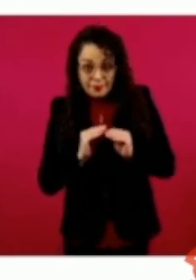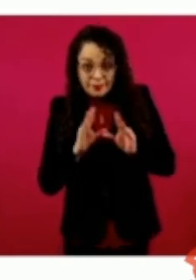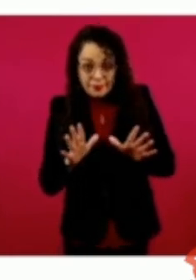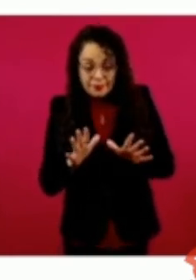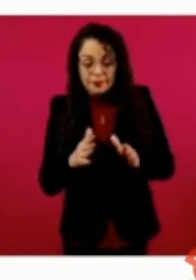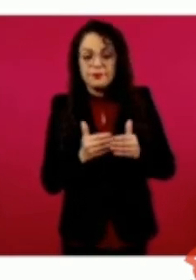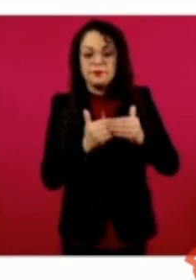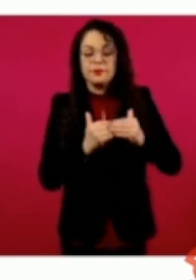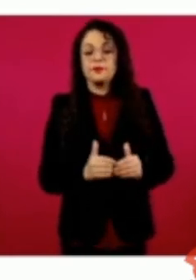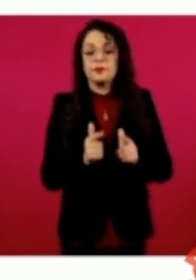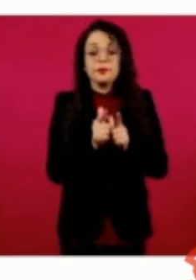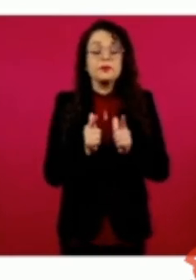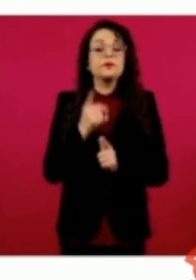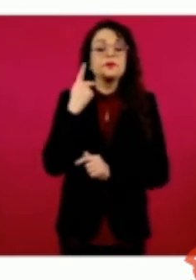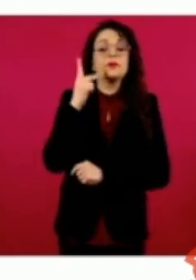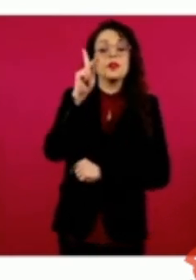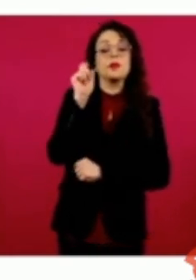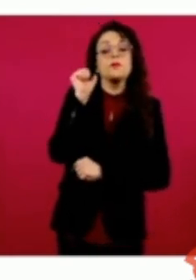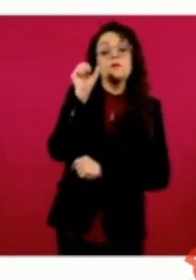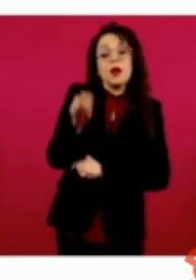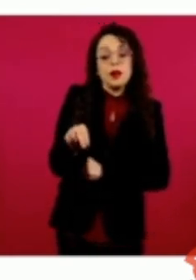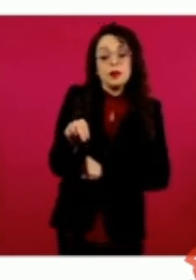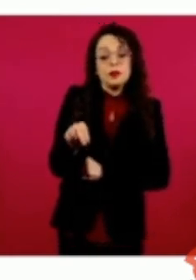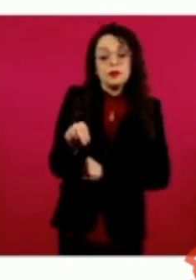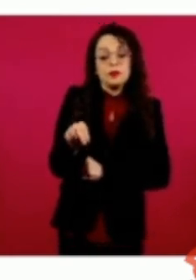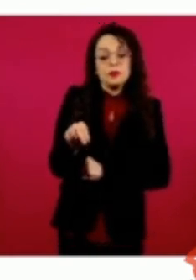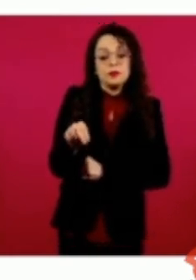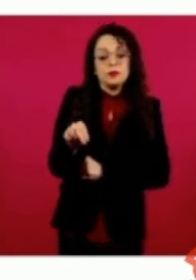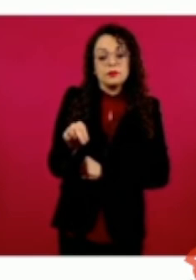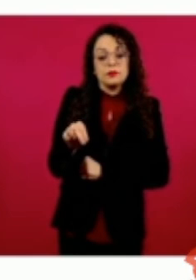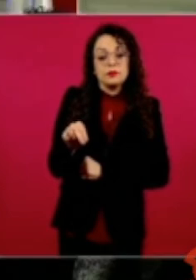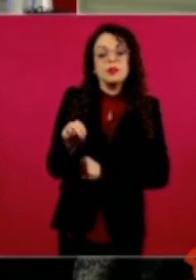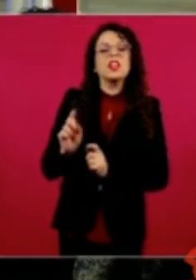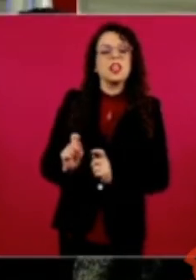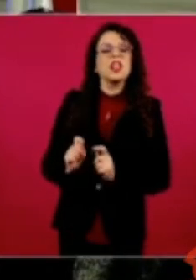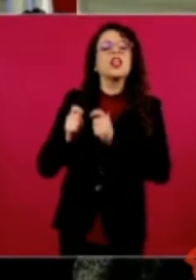Acción Nacional signará, o sea, le tocará